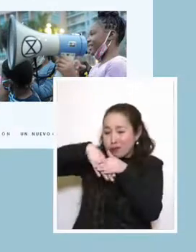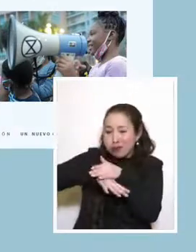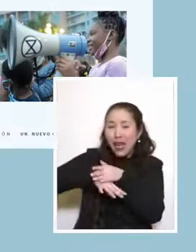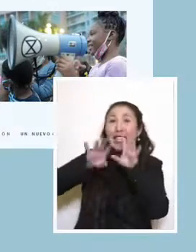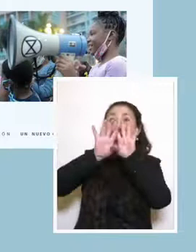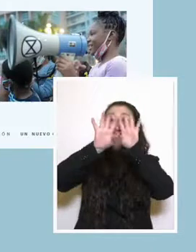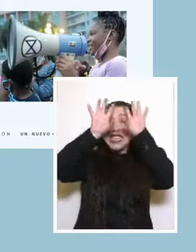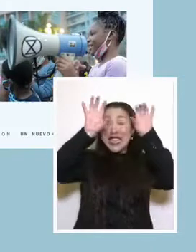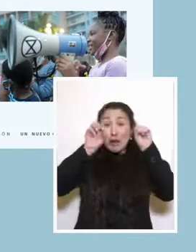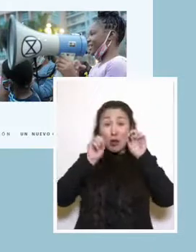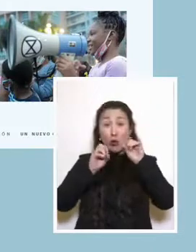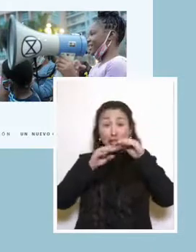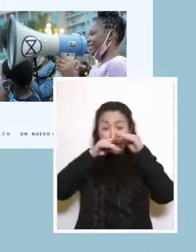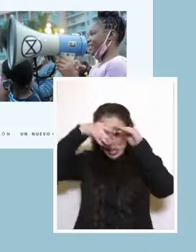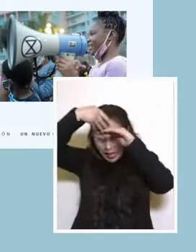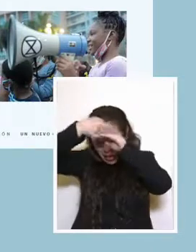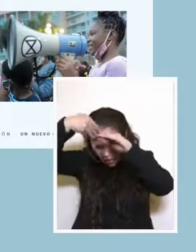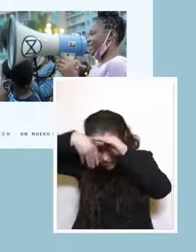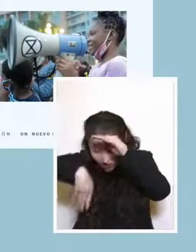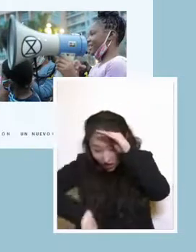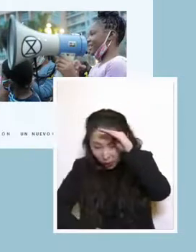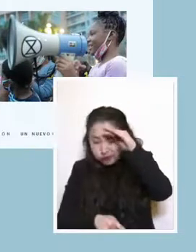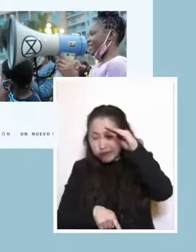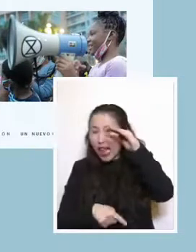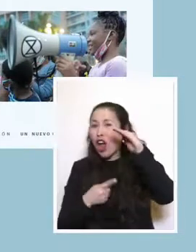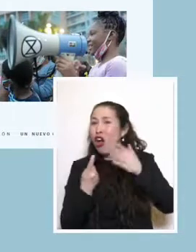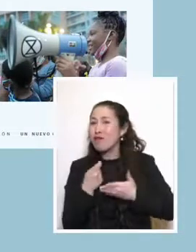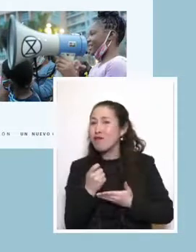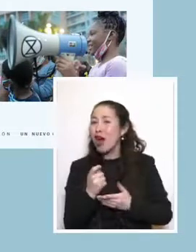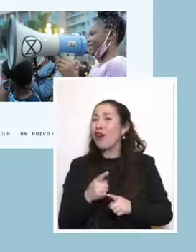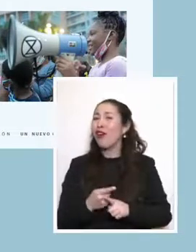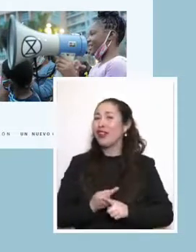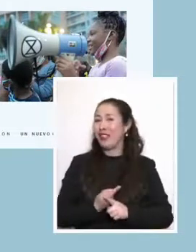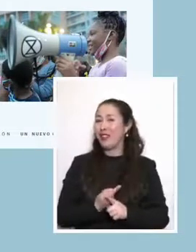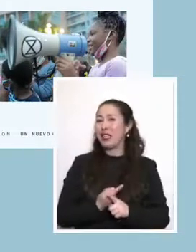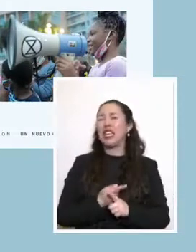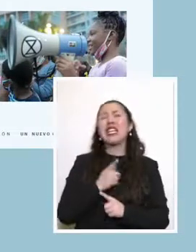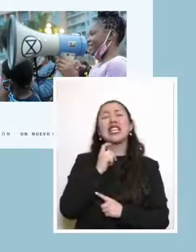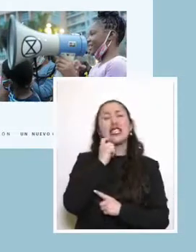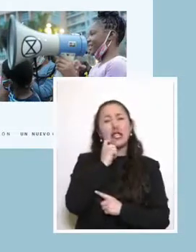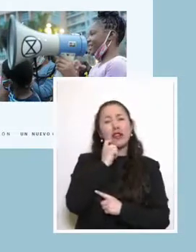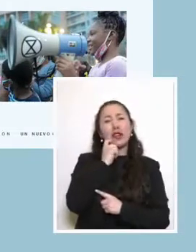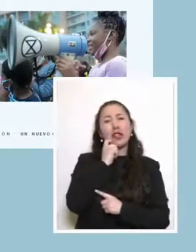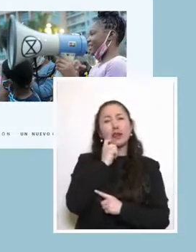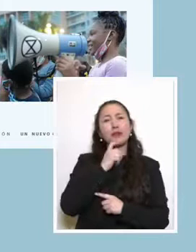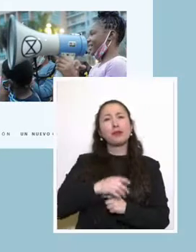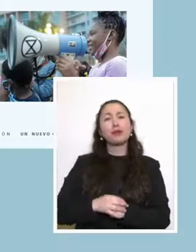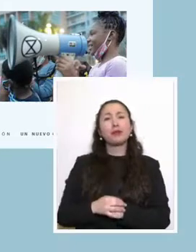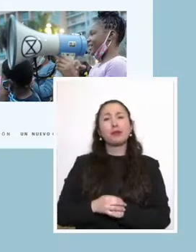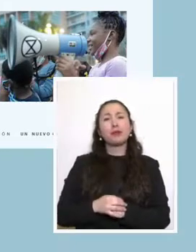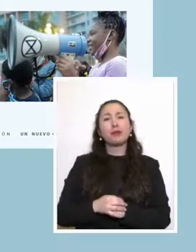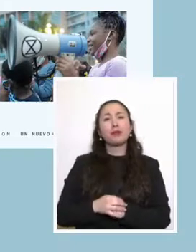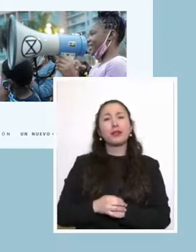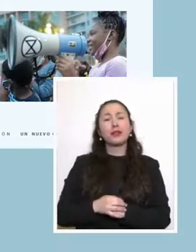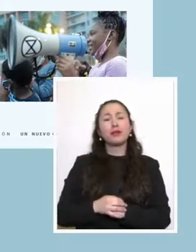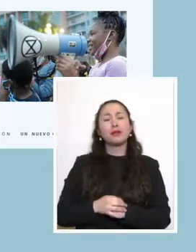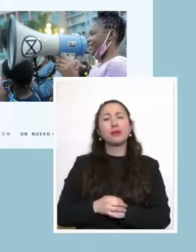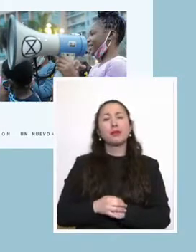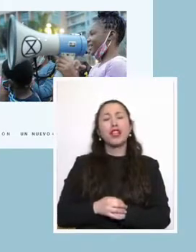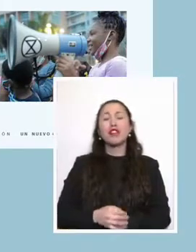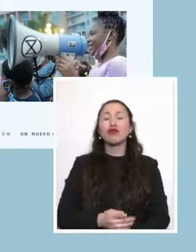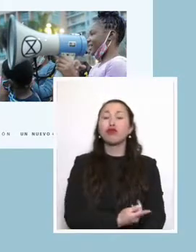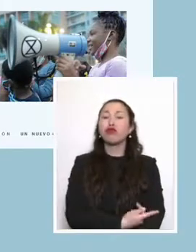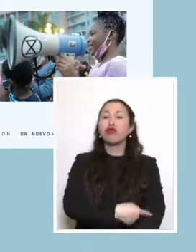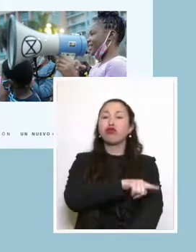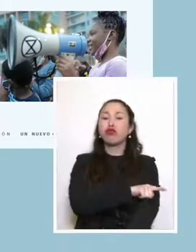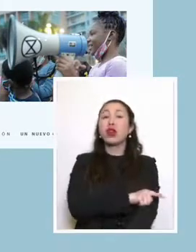sistemas educativos. Esto implica lo siguiente: reafirmar el derecho por una educación